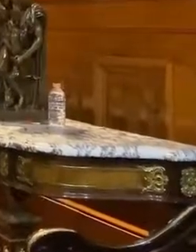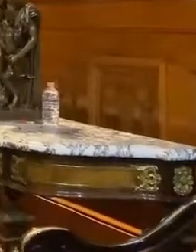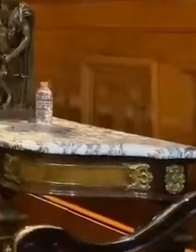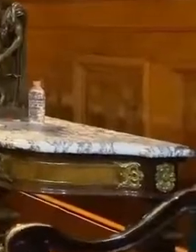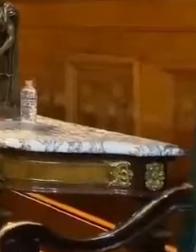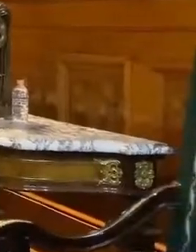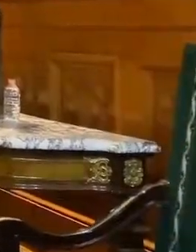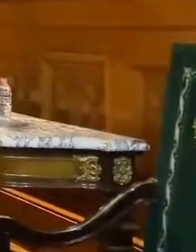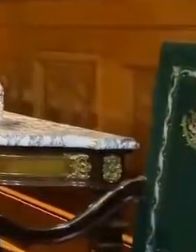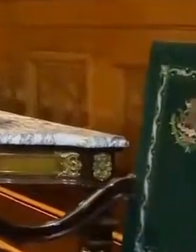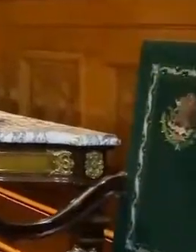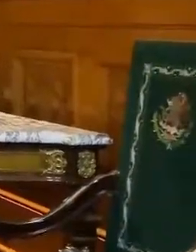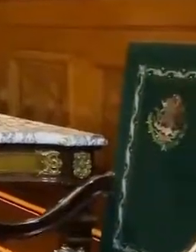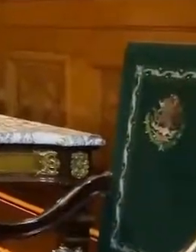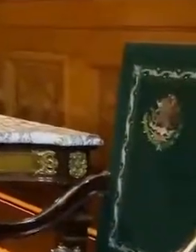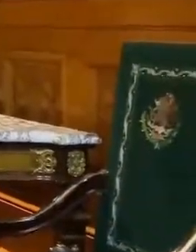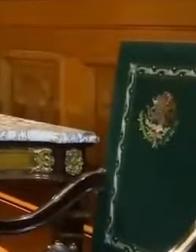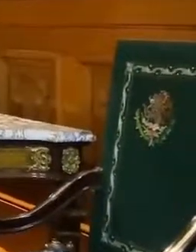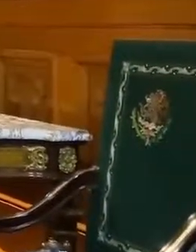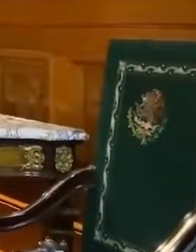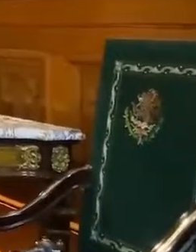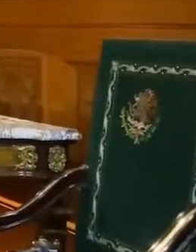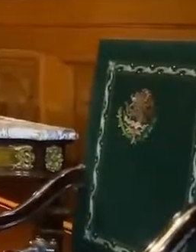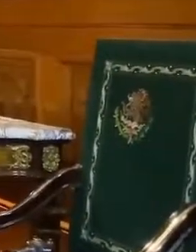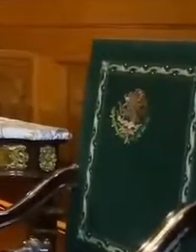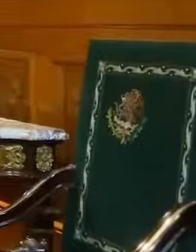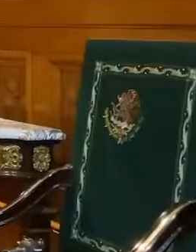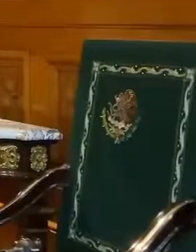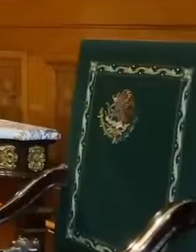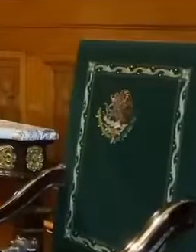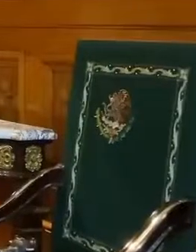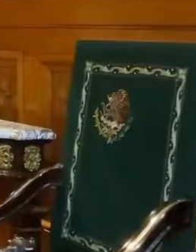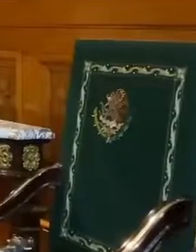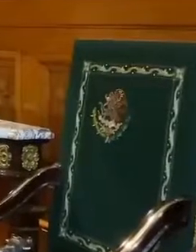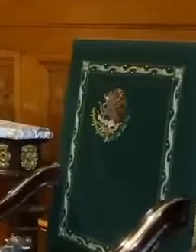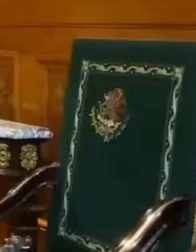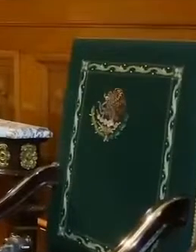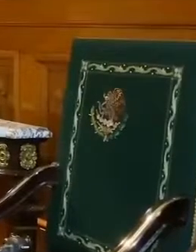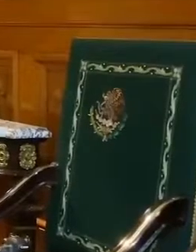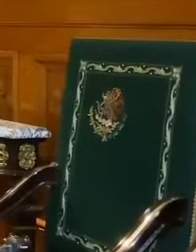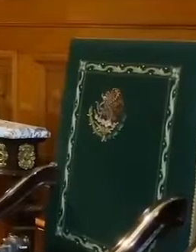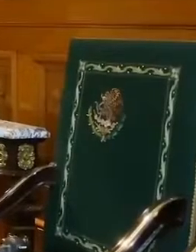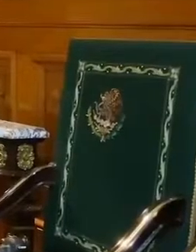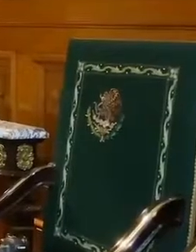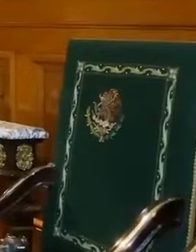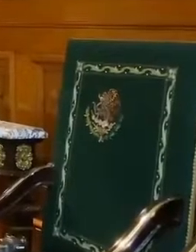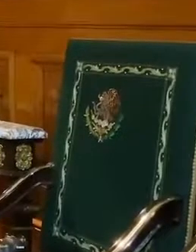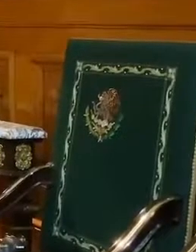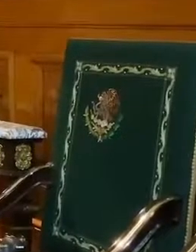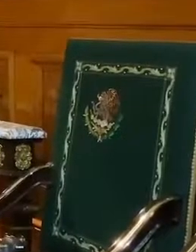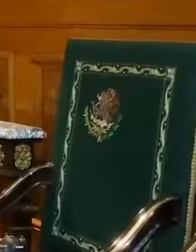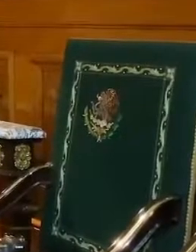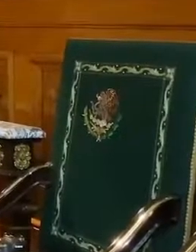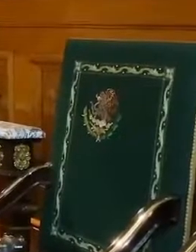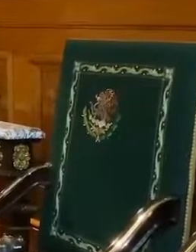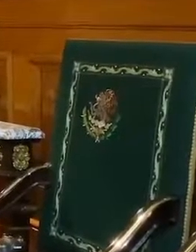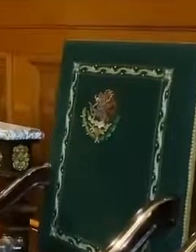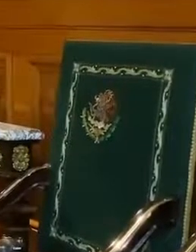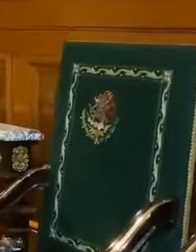que si vacunamos a los adultos mayores, a nuestros ancianos